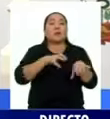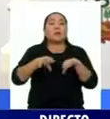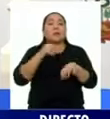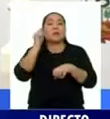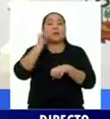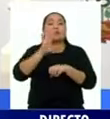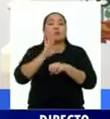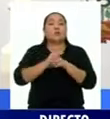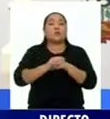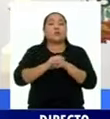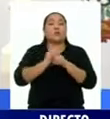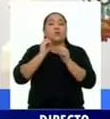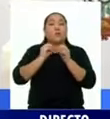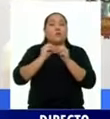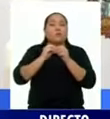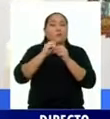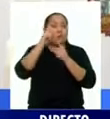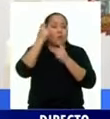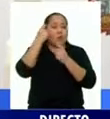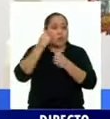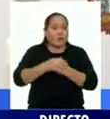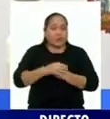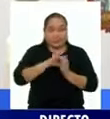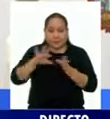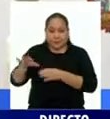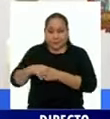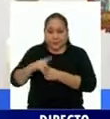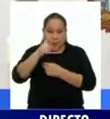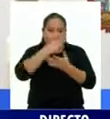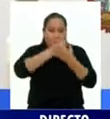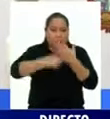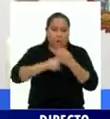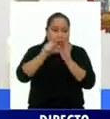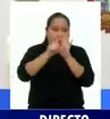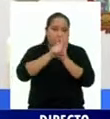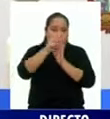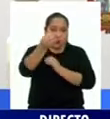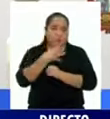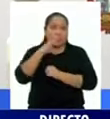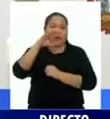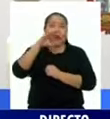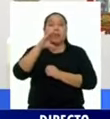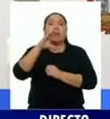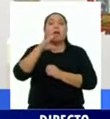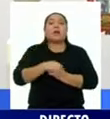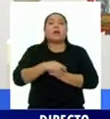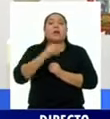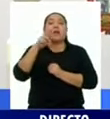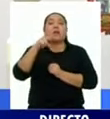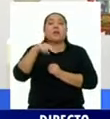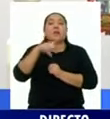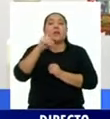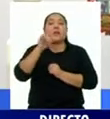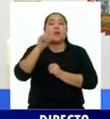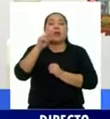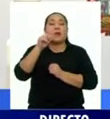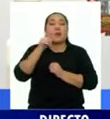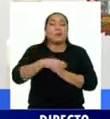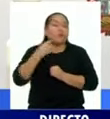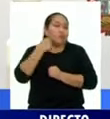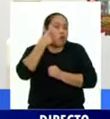Respecto al proyecto de ley que me mencionas, Diana, no tengo conocimiento, tendría que leerlo